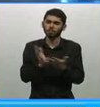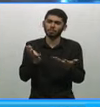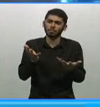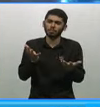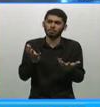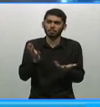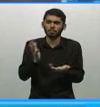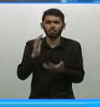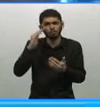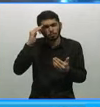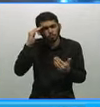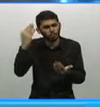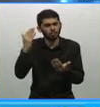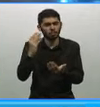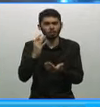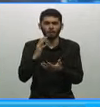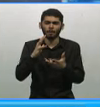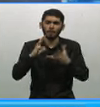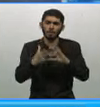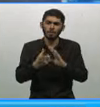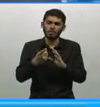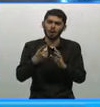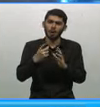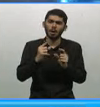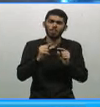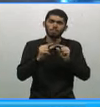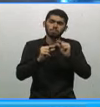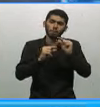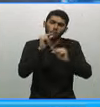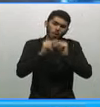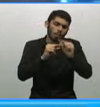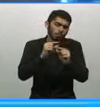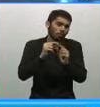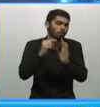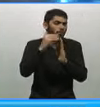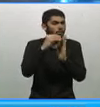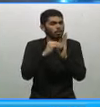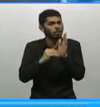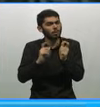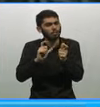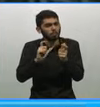en el futuro es probable que esa lista empiece a moverse un poco más?